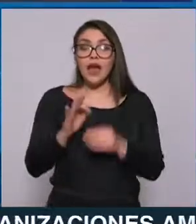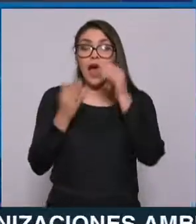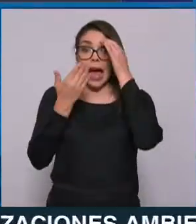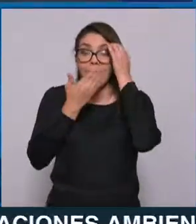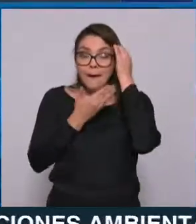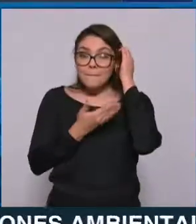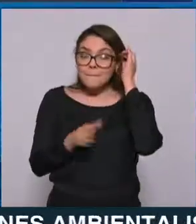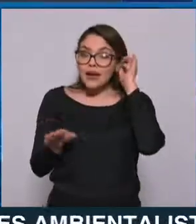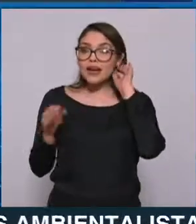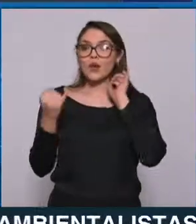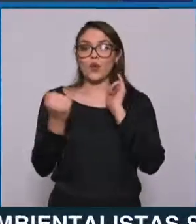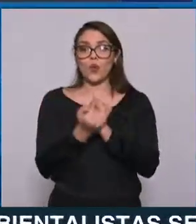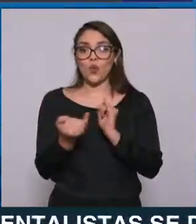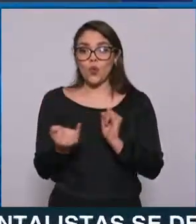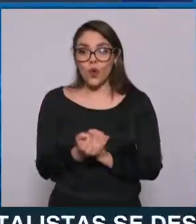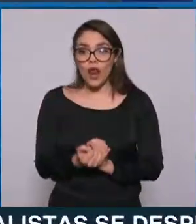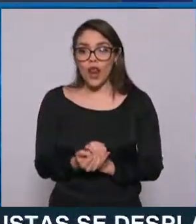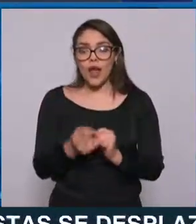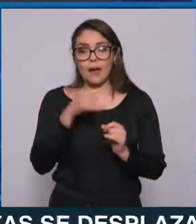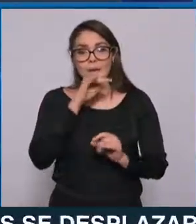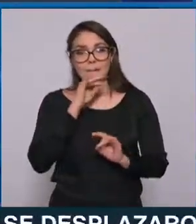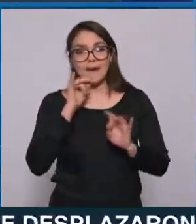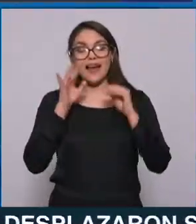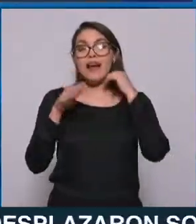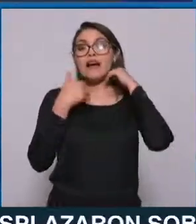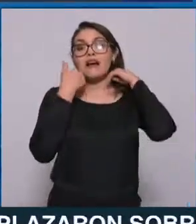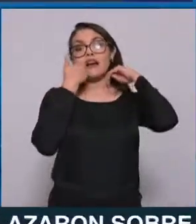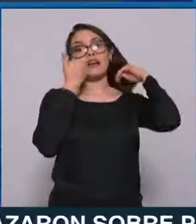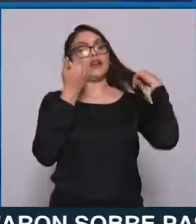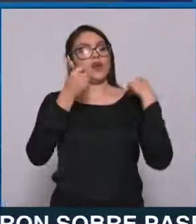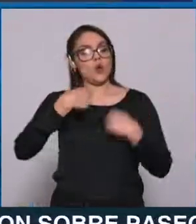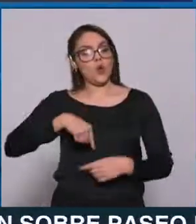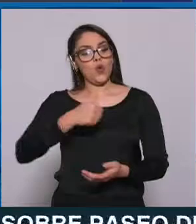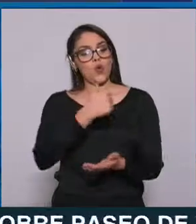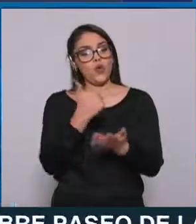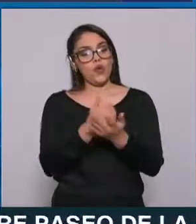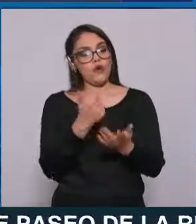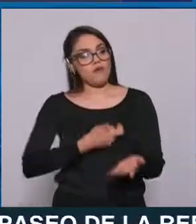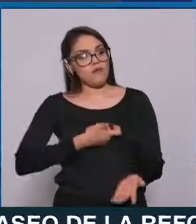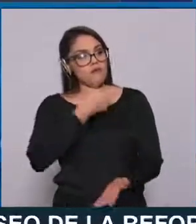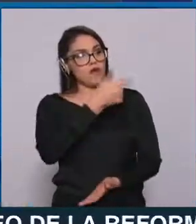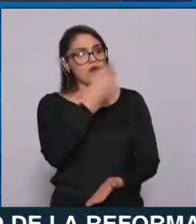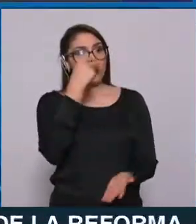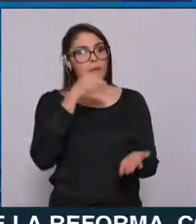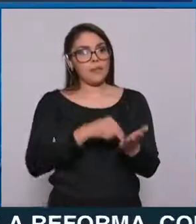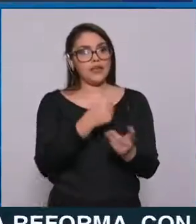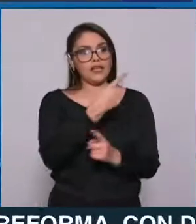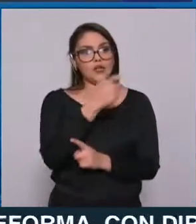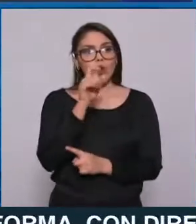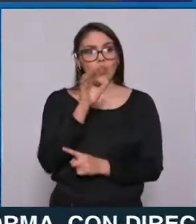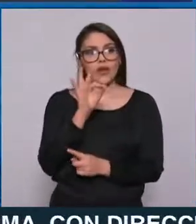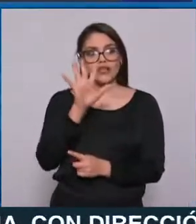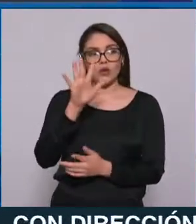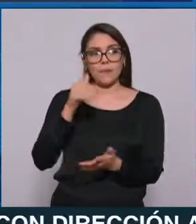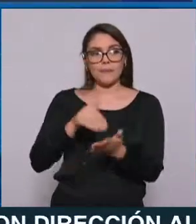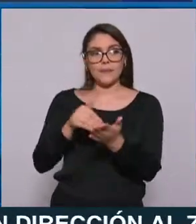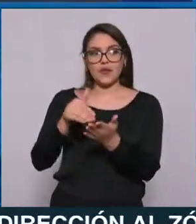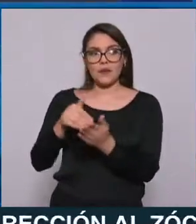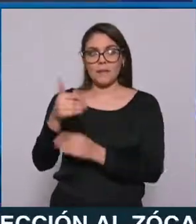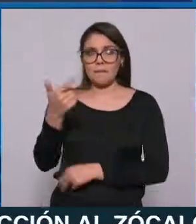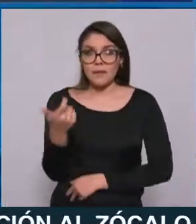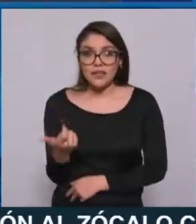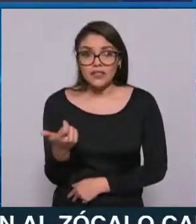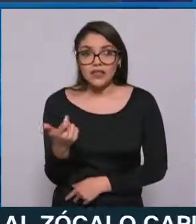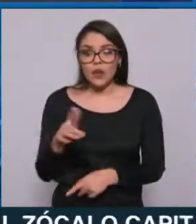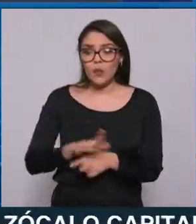suficiente, los angelitos querían todavía que les pagara a la ciudad 2,145 millones de pesos, pues por